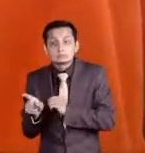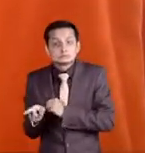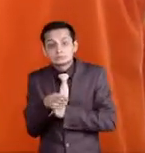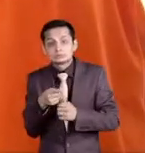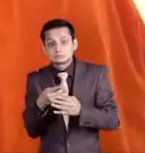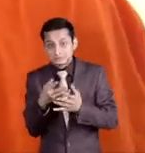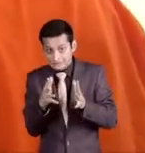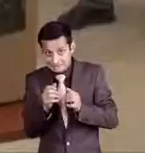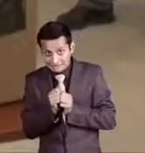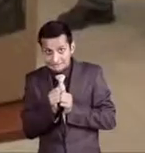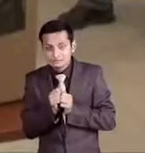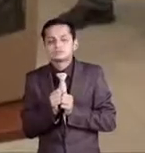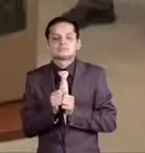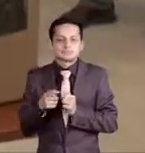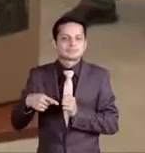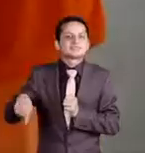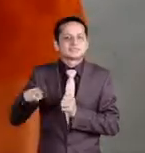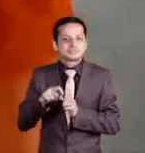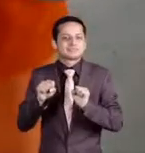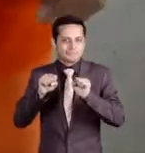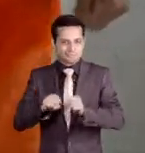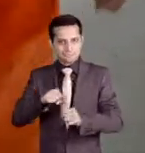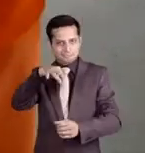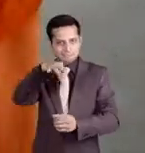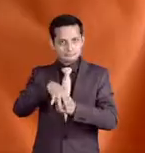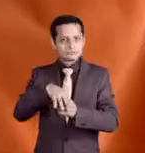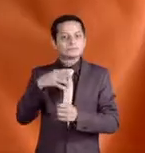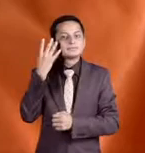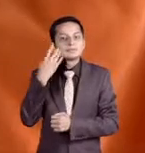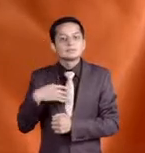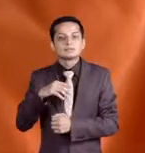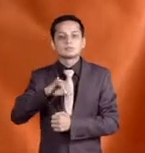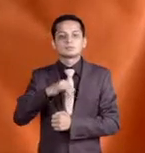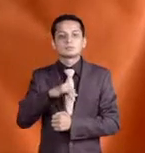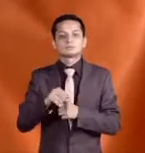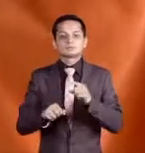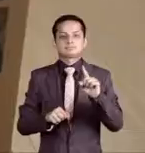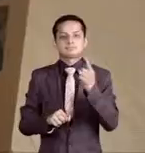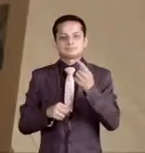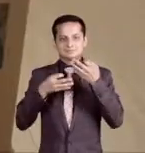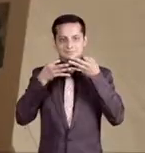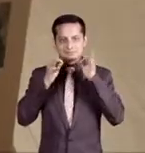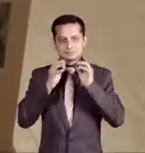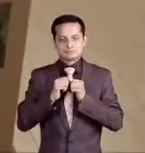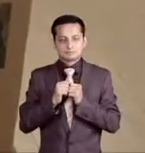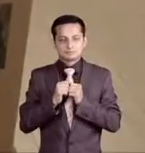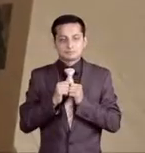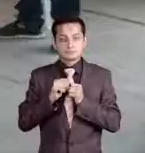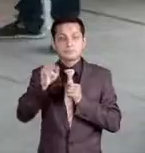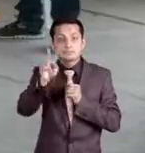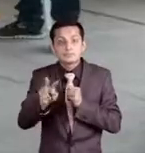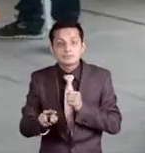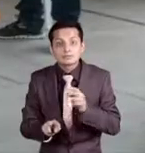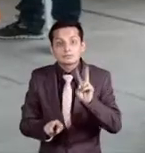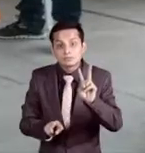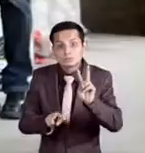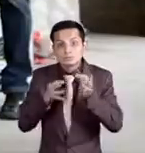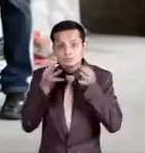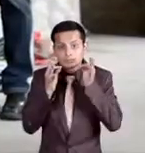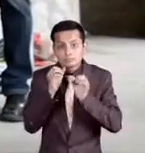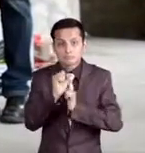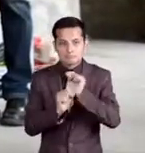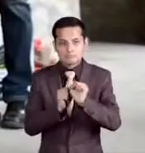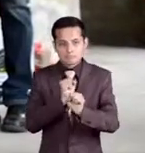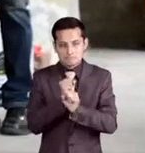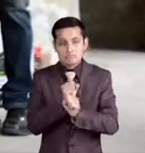de la libertad sin sentencia condenatoria ejecutoriada ejercerán su derecho al voto el próximo jueves 1 de febrero.